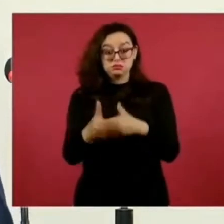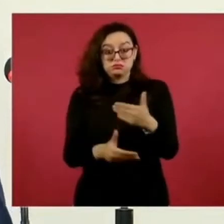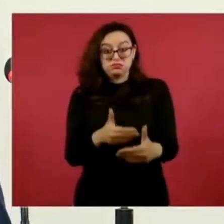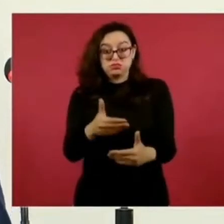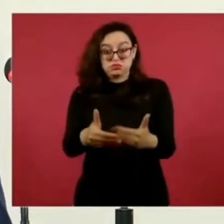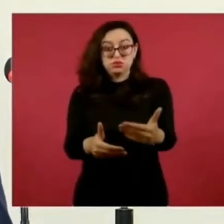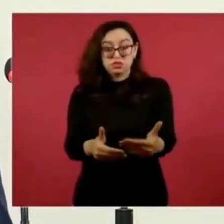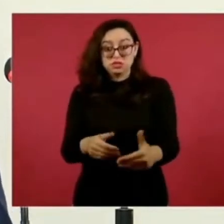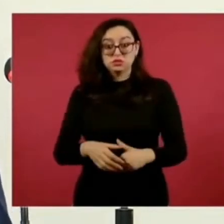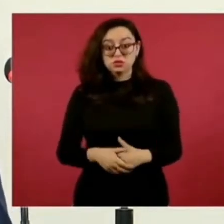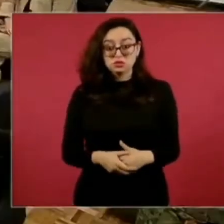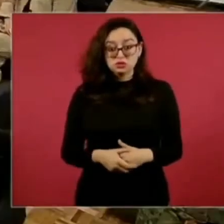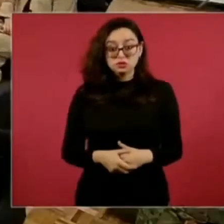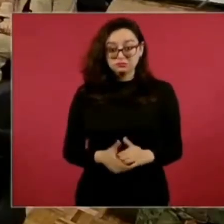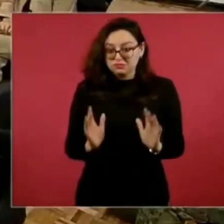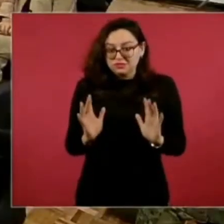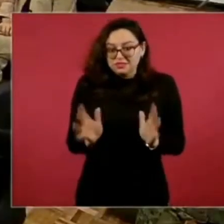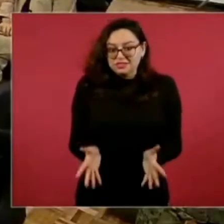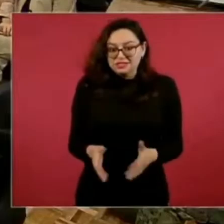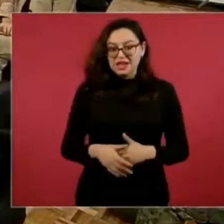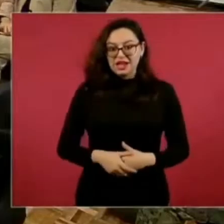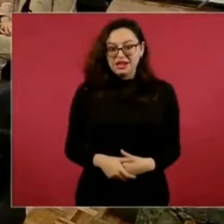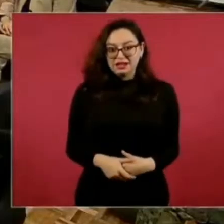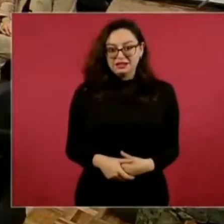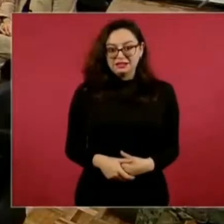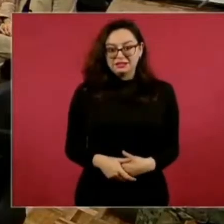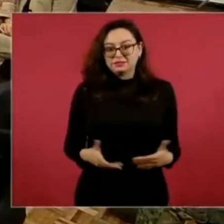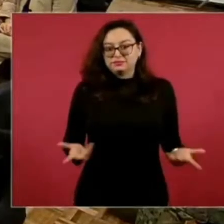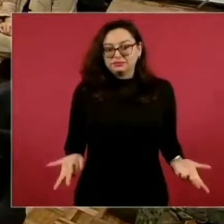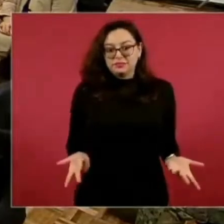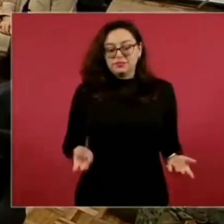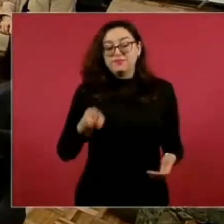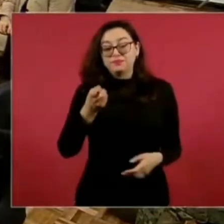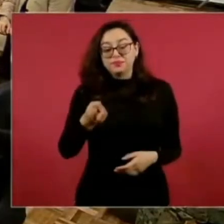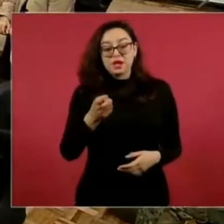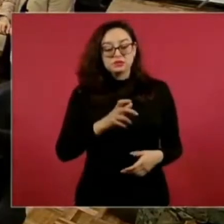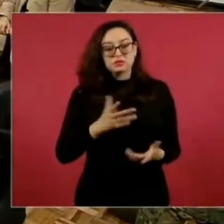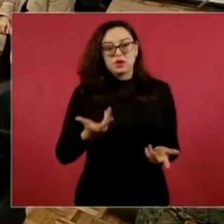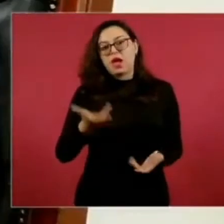con juicios. Eso no pasa en ningún lugar del mundo.